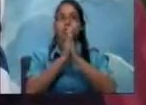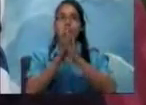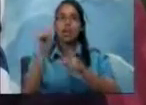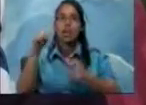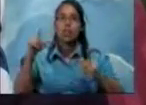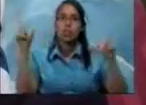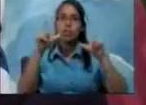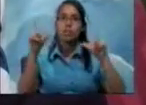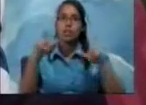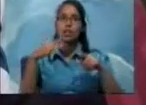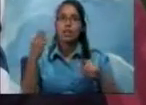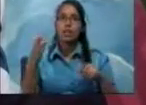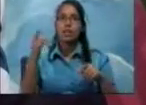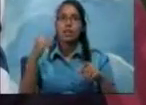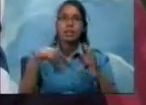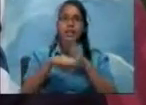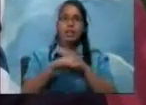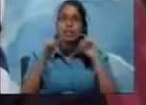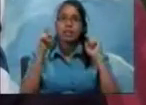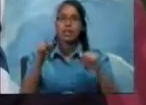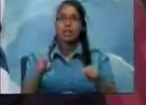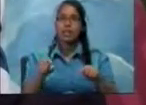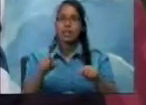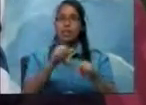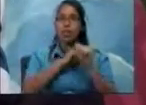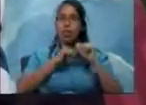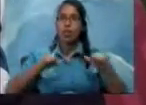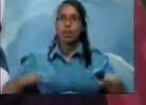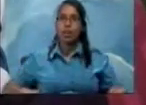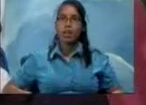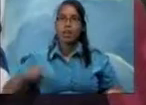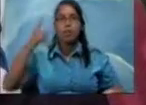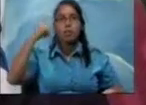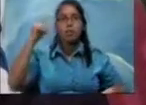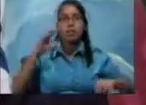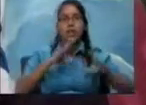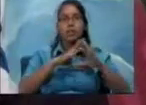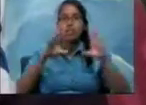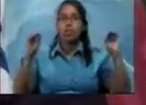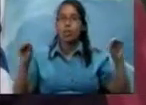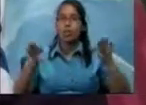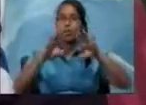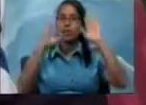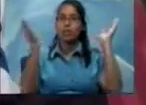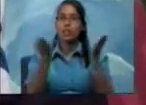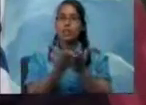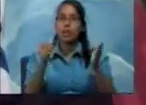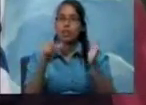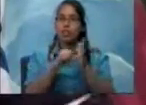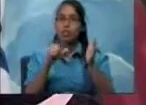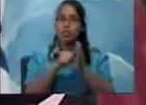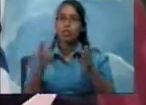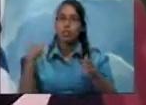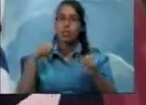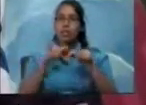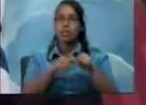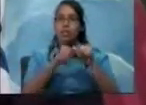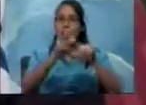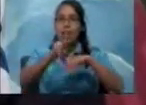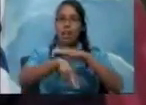matutinos que salen de acá de la de guanare Para toda la tierra Dónde tenemos que seguir la